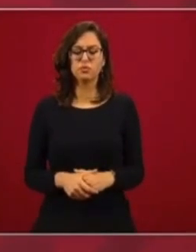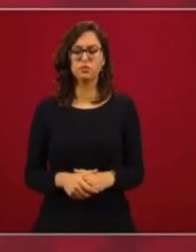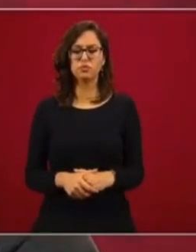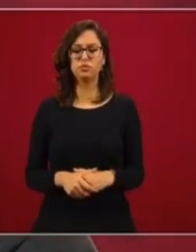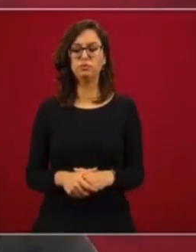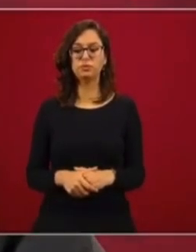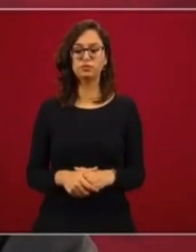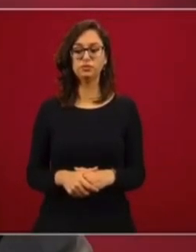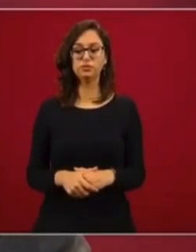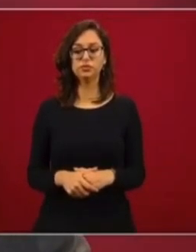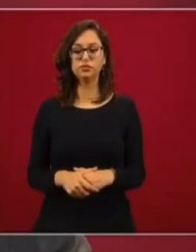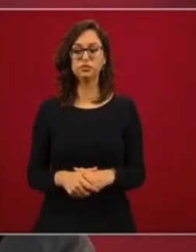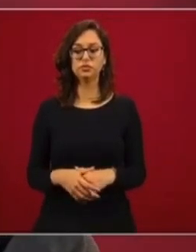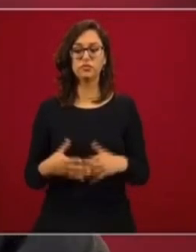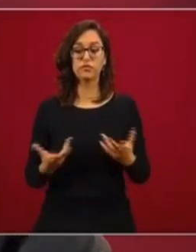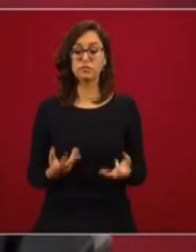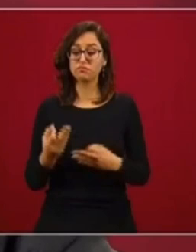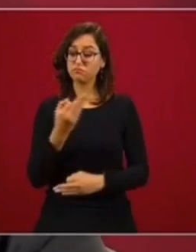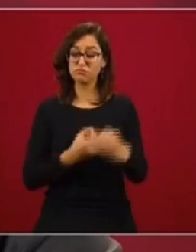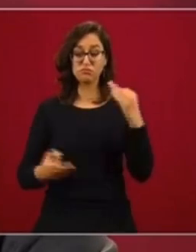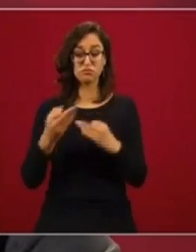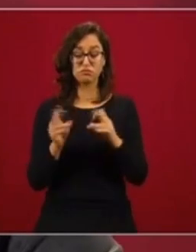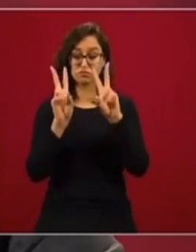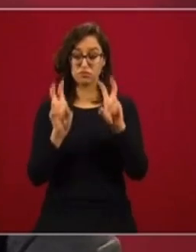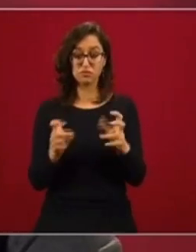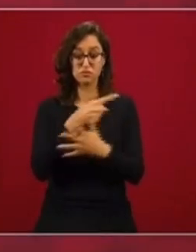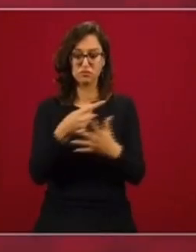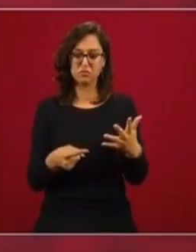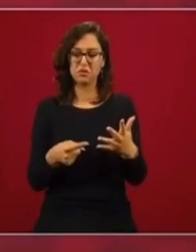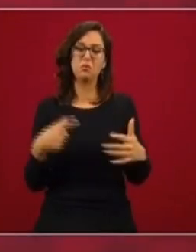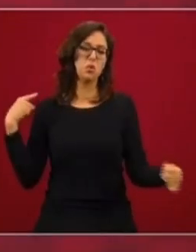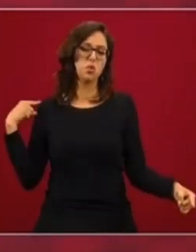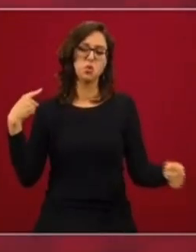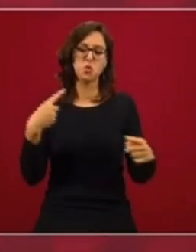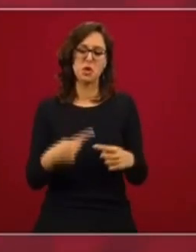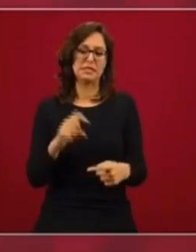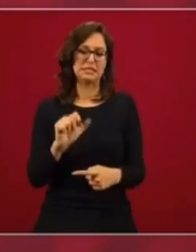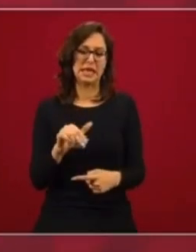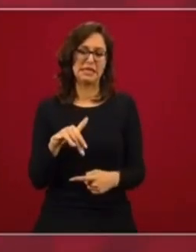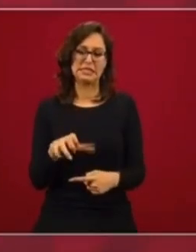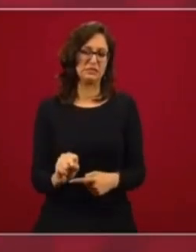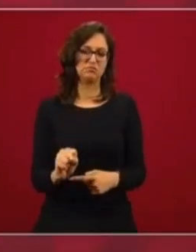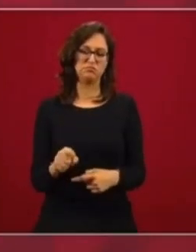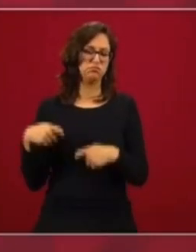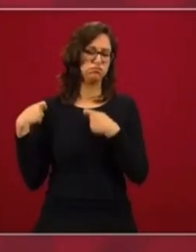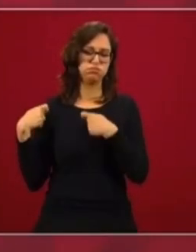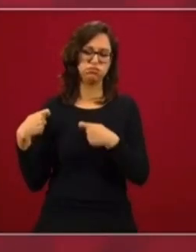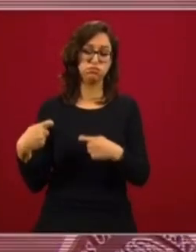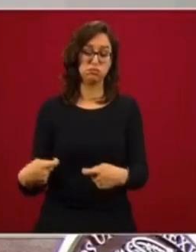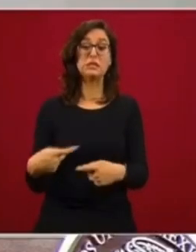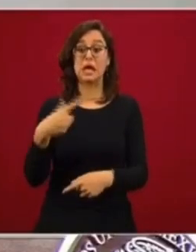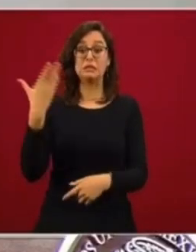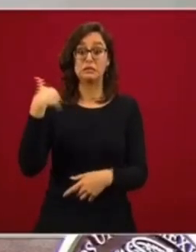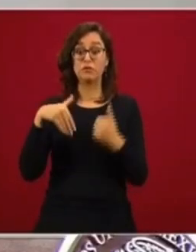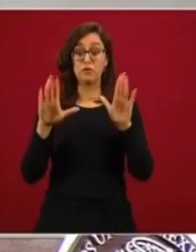esto vinculado al salinismo, de cuando se hace ese fraude,